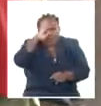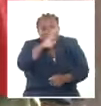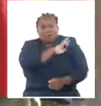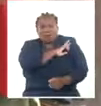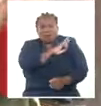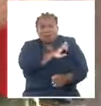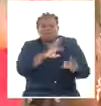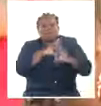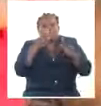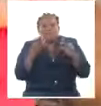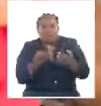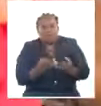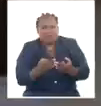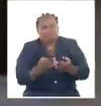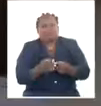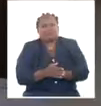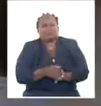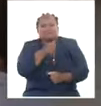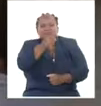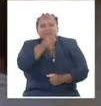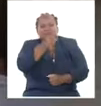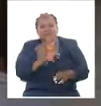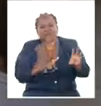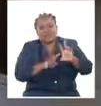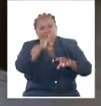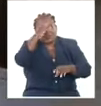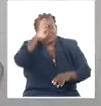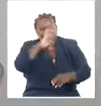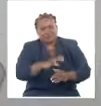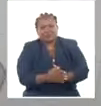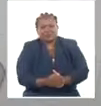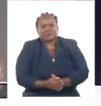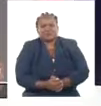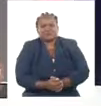de las familias. Indira Román, Sistema Informativo de la Televisión Cubana.